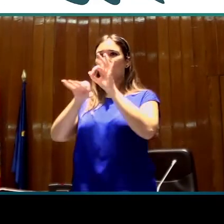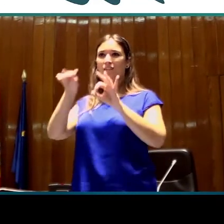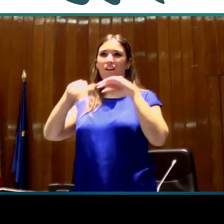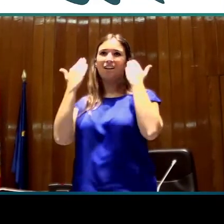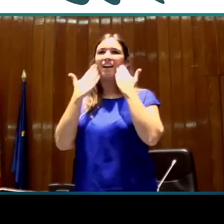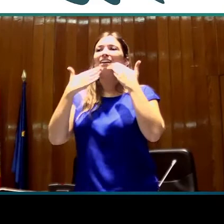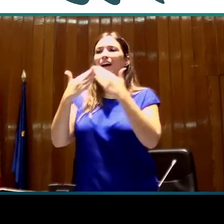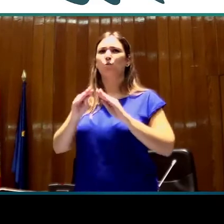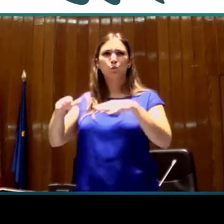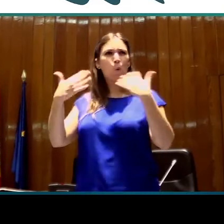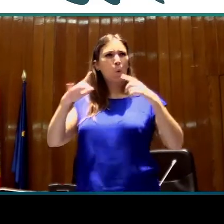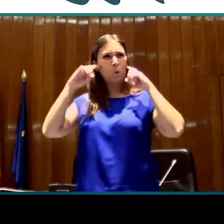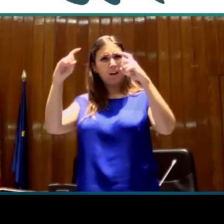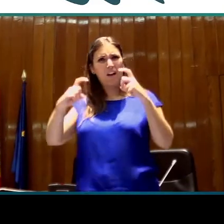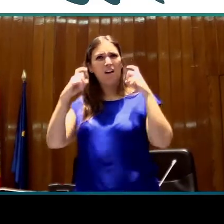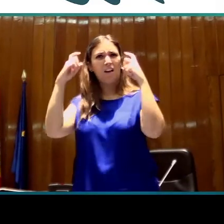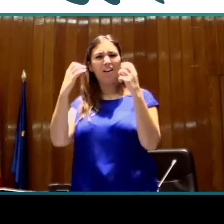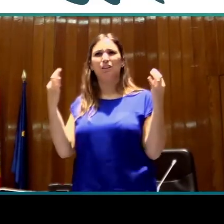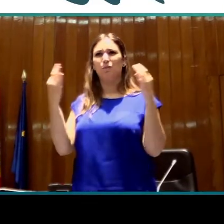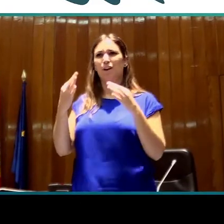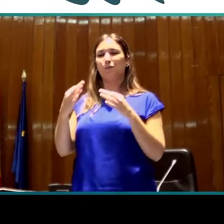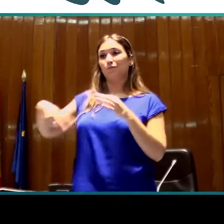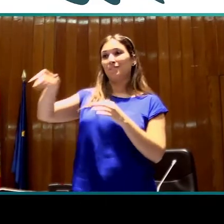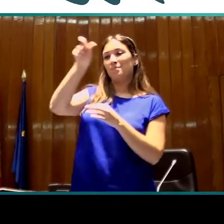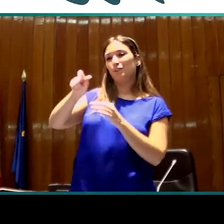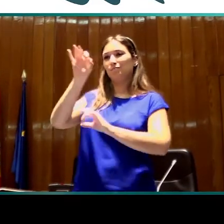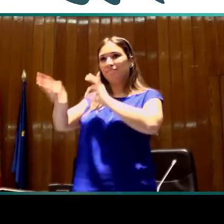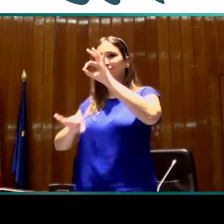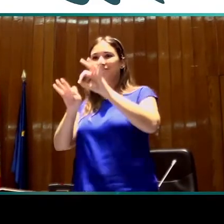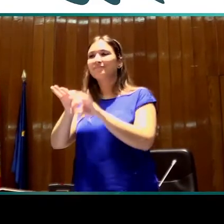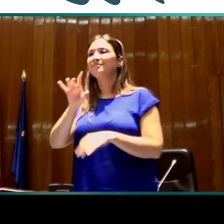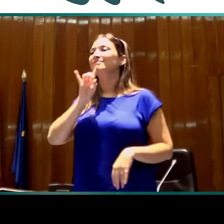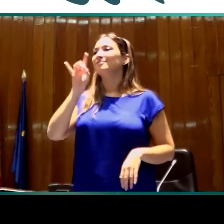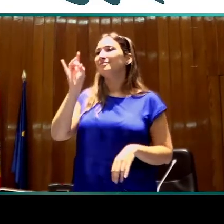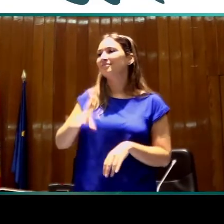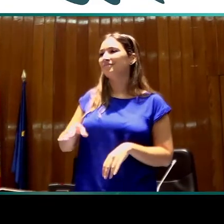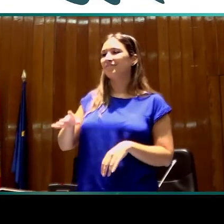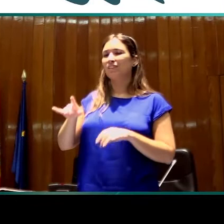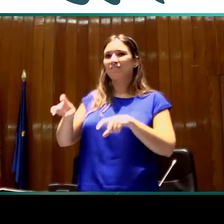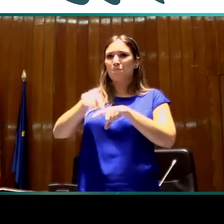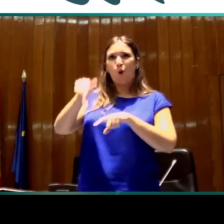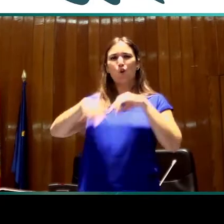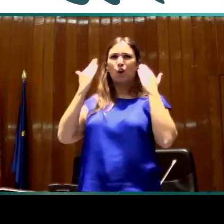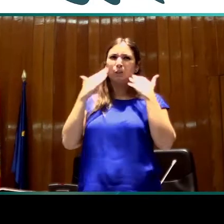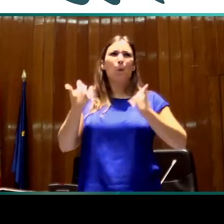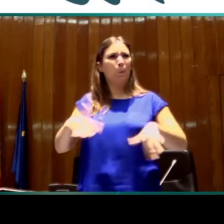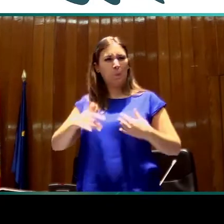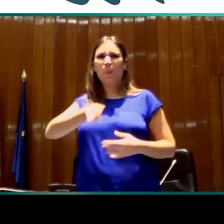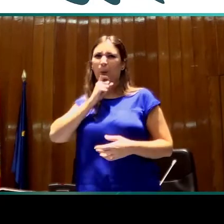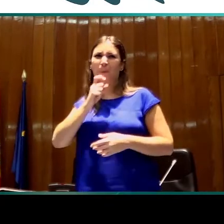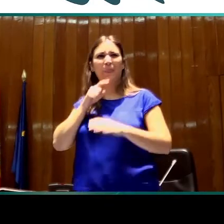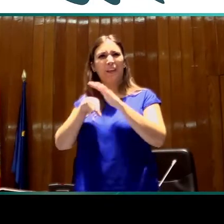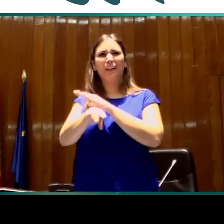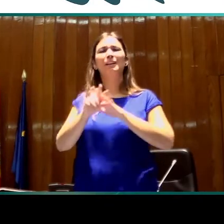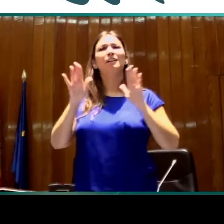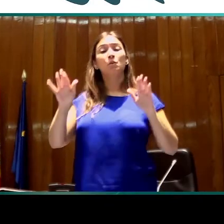por el esfuerzo que supone la organización de congresos como este. Y me